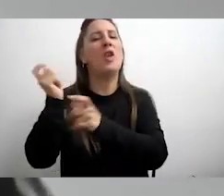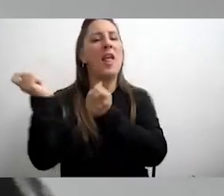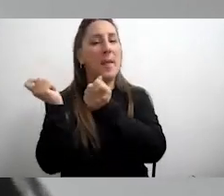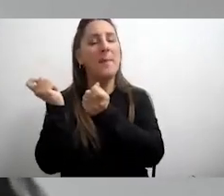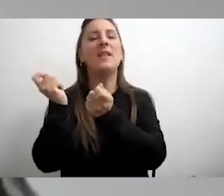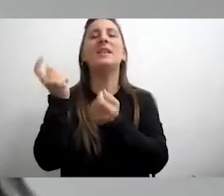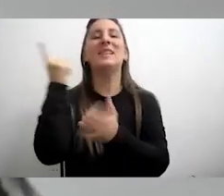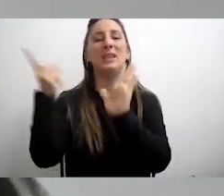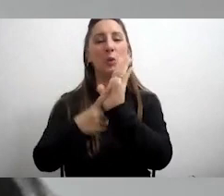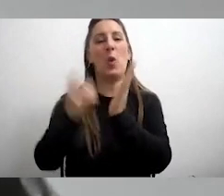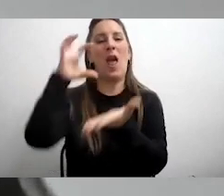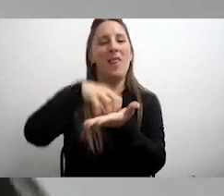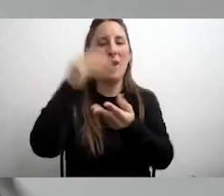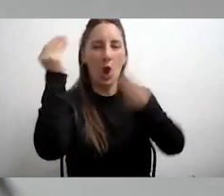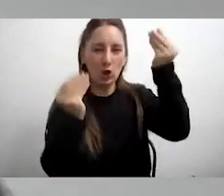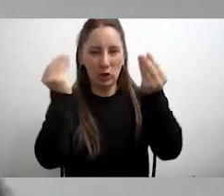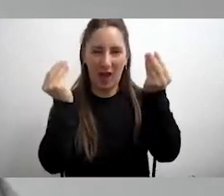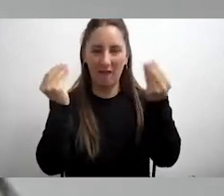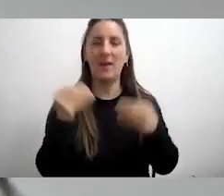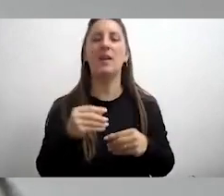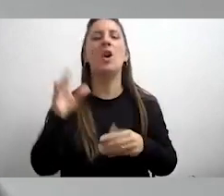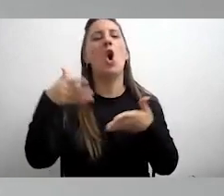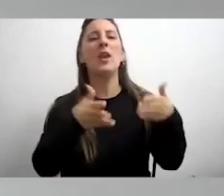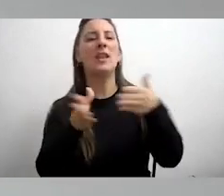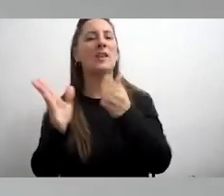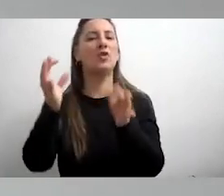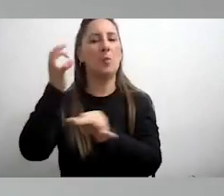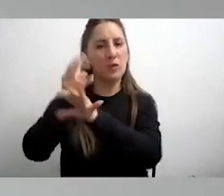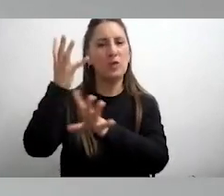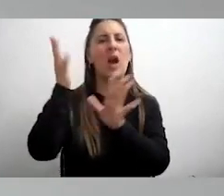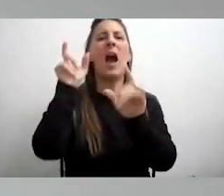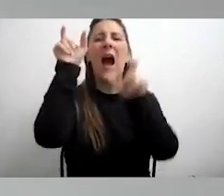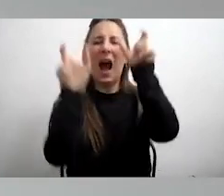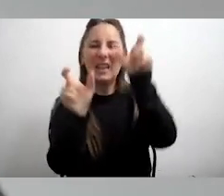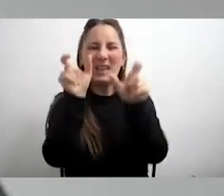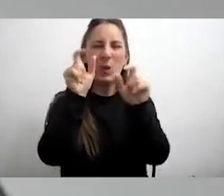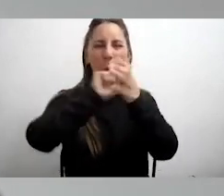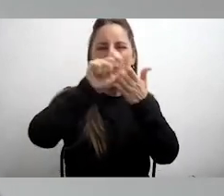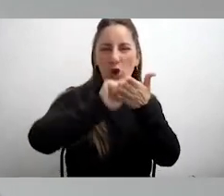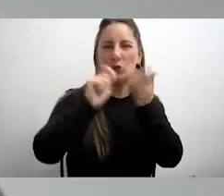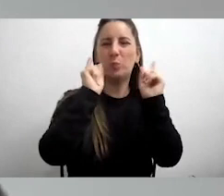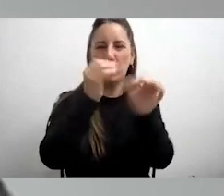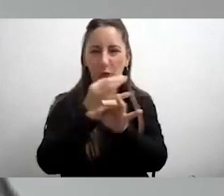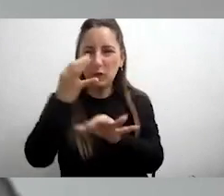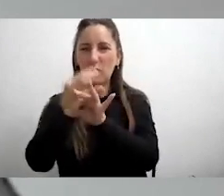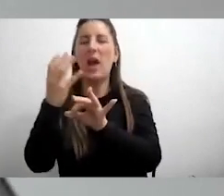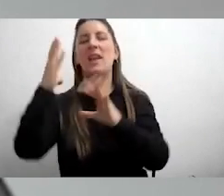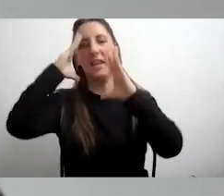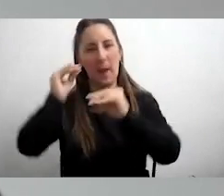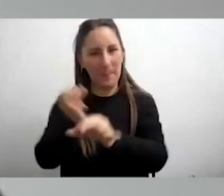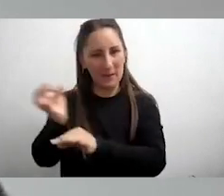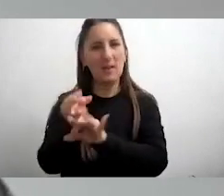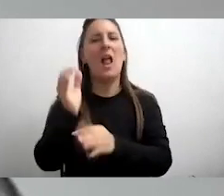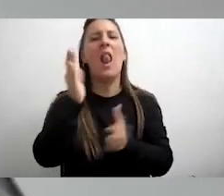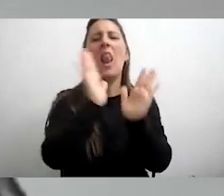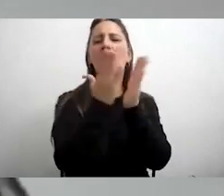contable, consultora de orientación profesional, autora de artículos profesionales y capacitadora en RPAR, es coautora del